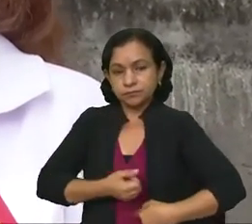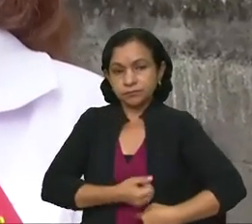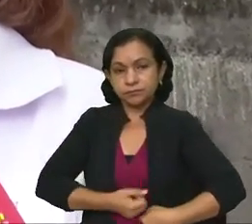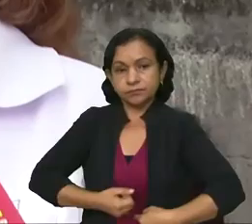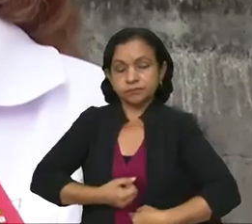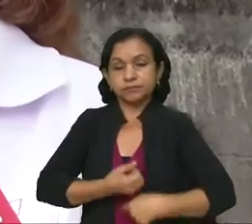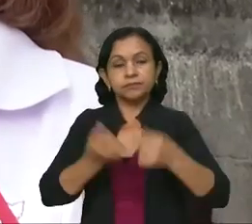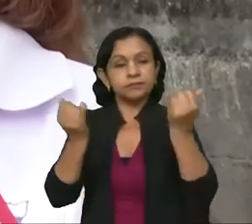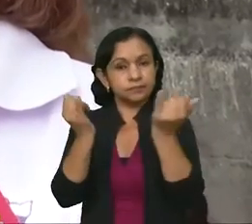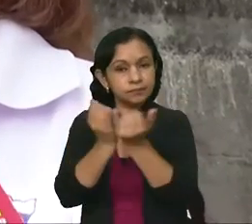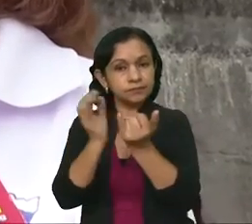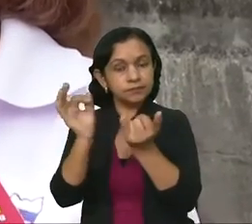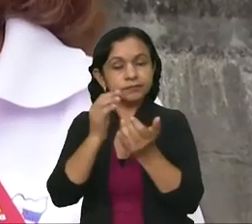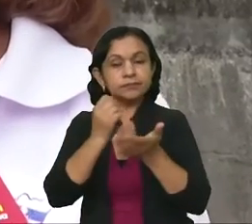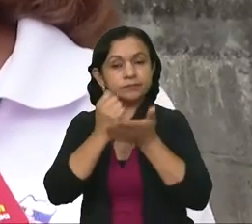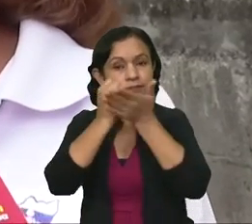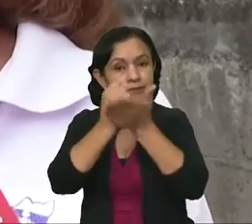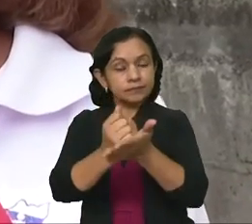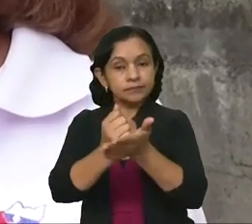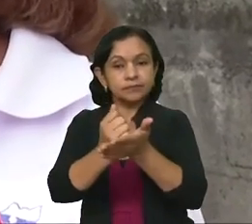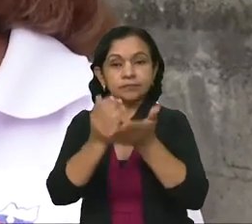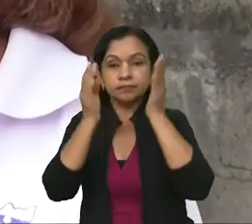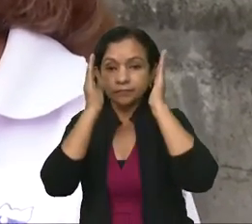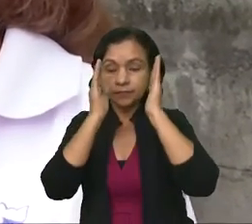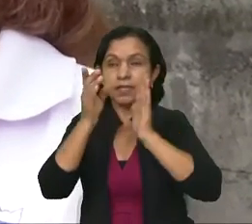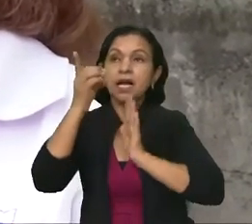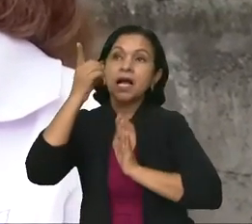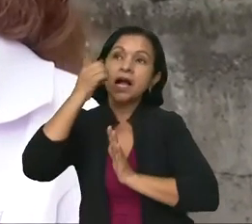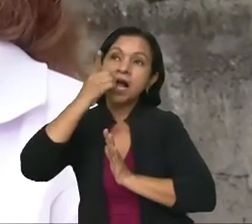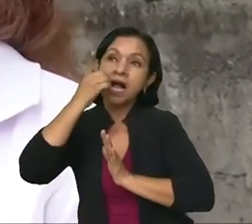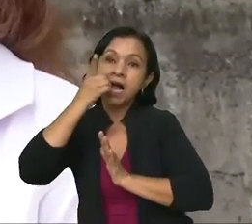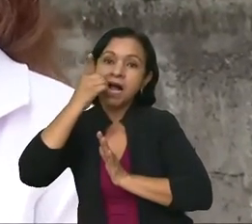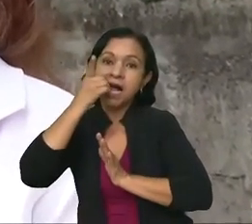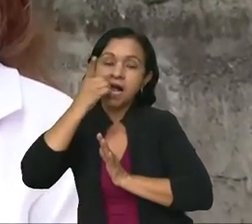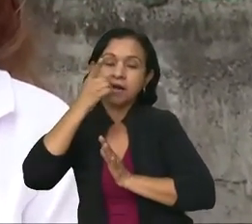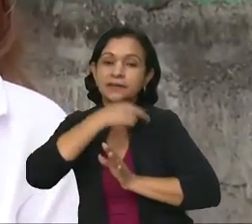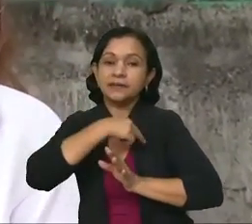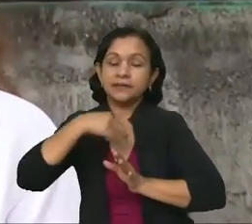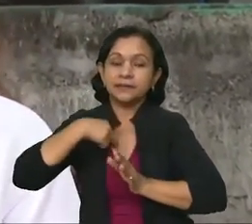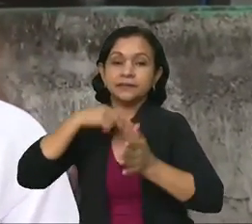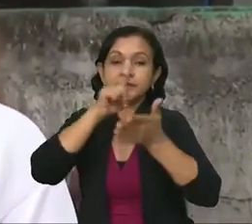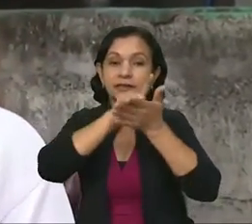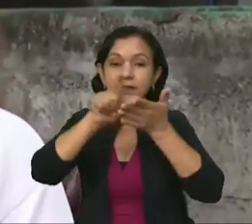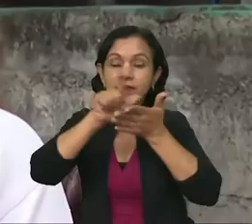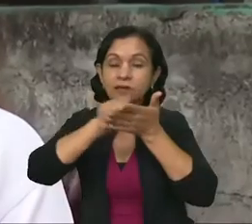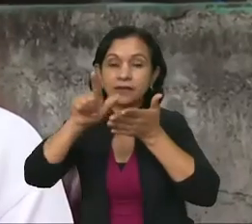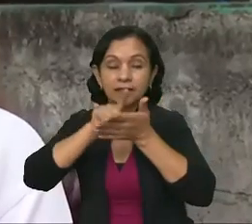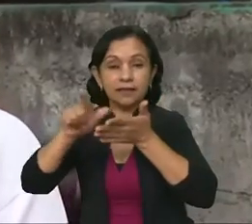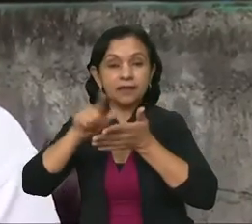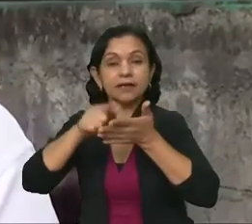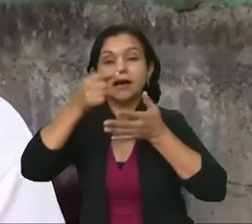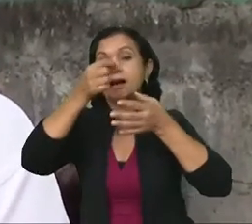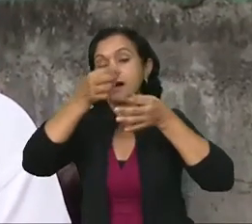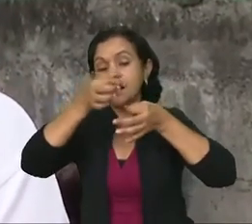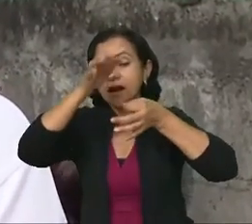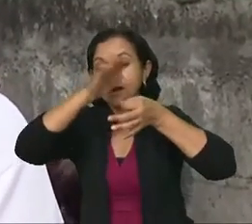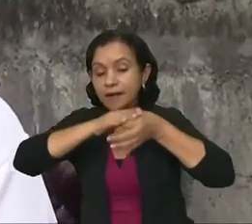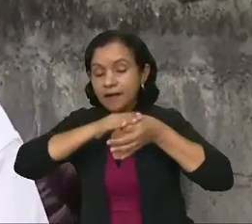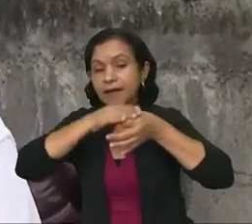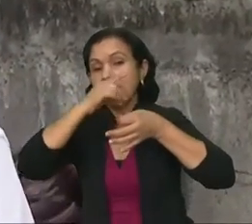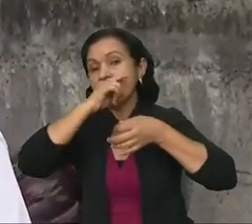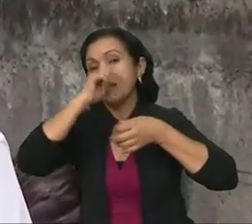también a la misma vez estamos brindándole la atención odontológica, donde estamos realizando limpieza, calza y